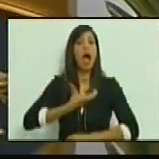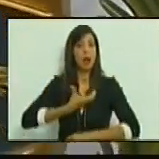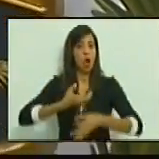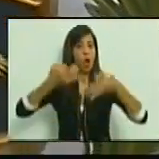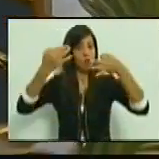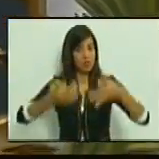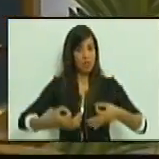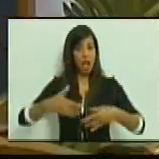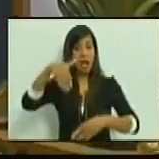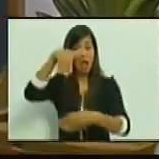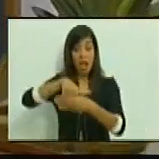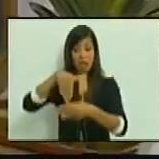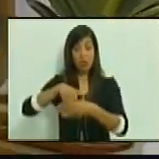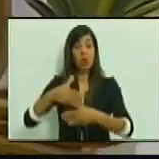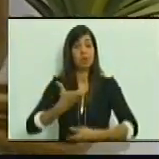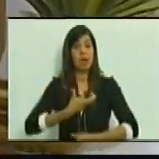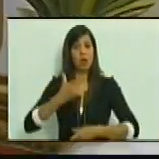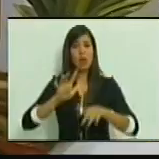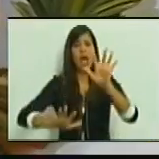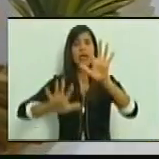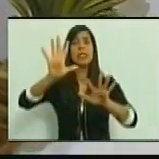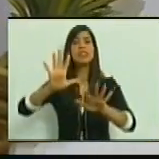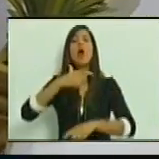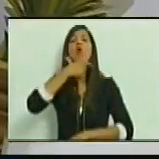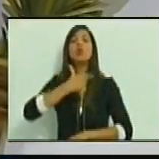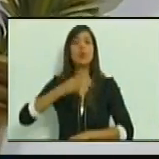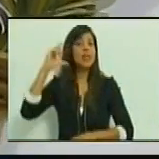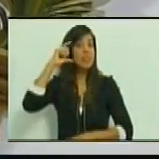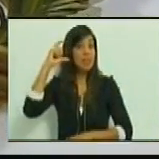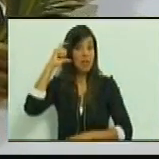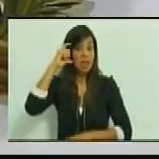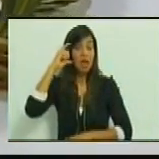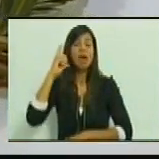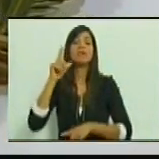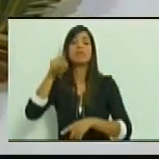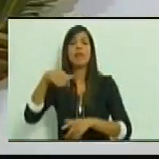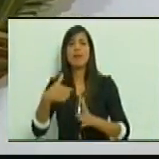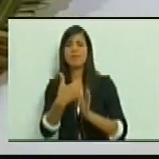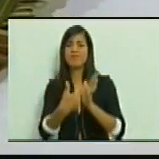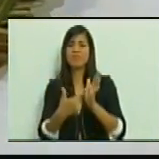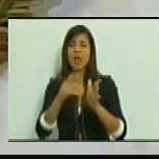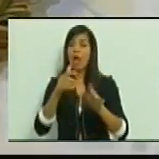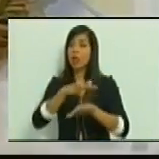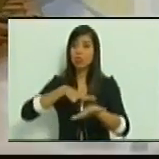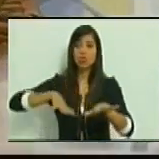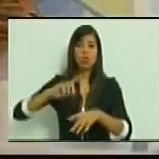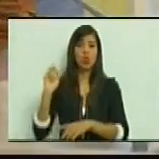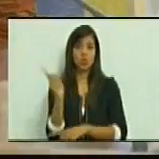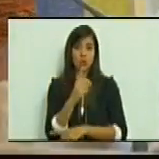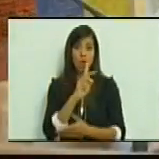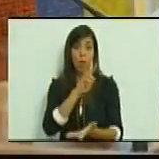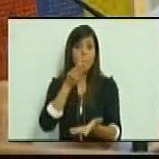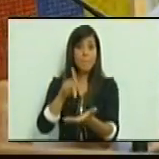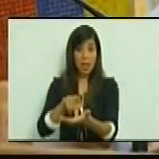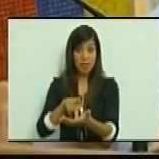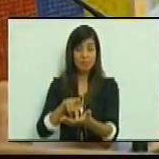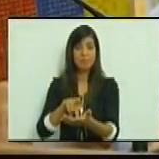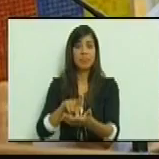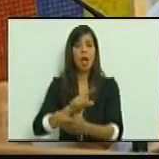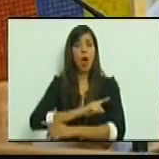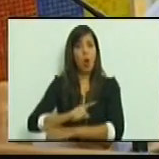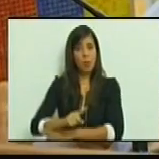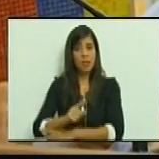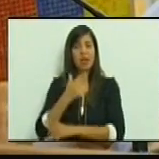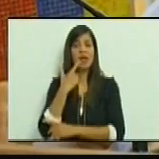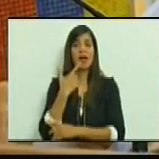y gobernadoras del 15 de octubre, siendo del conocimiento además de todos quienes participaron en ella la obligación